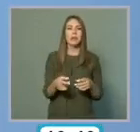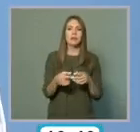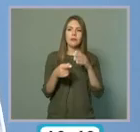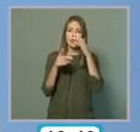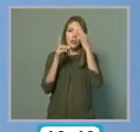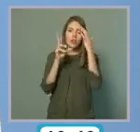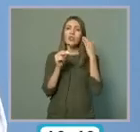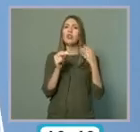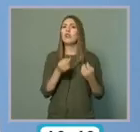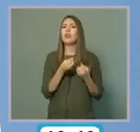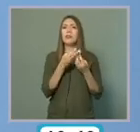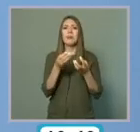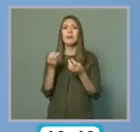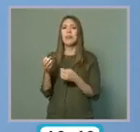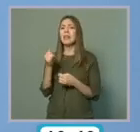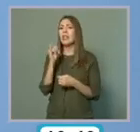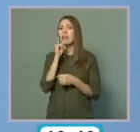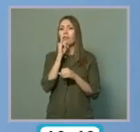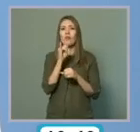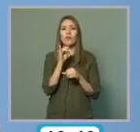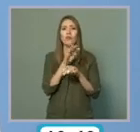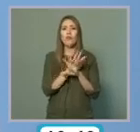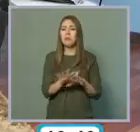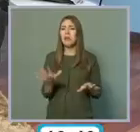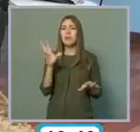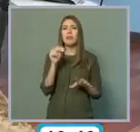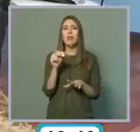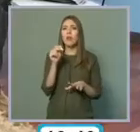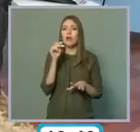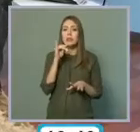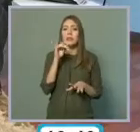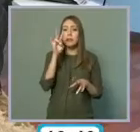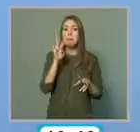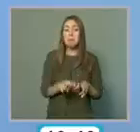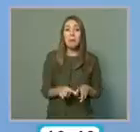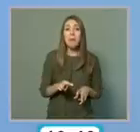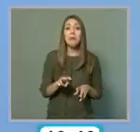está. compartamos información que no nos conste o que no hayamos validado. Pues Bien. ahí están las